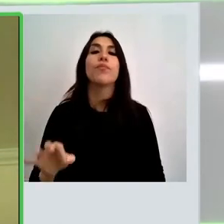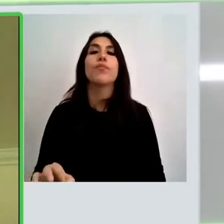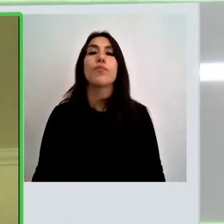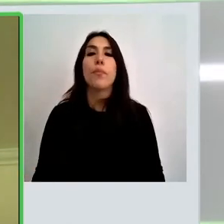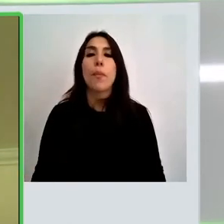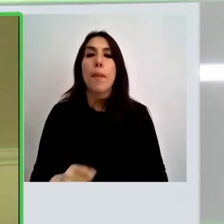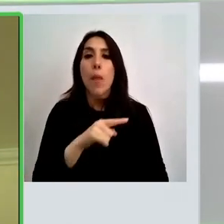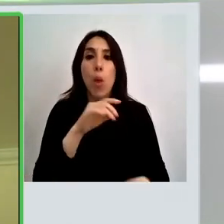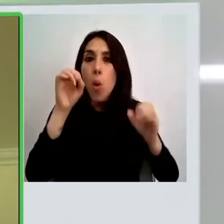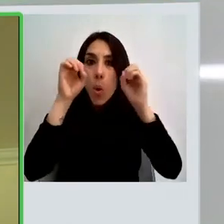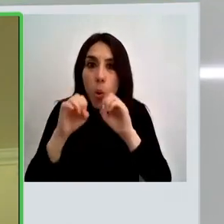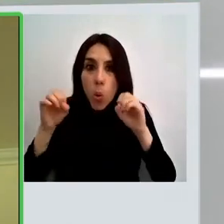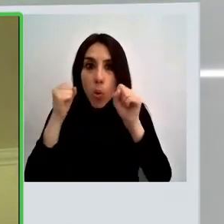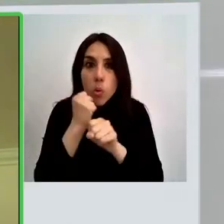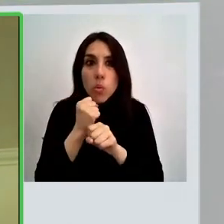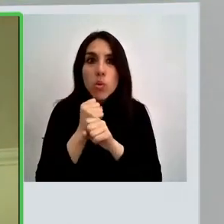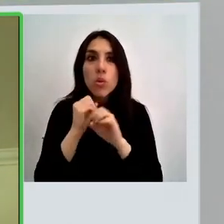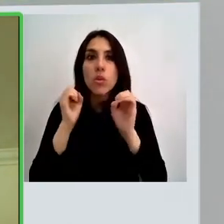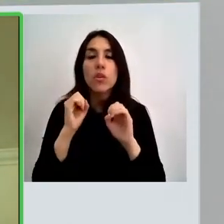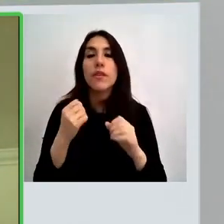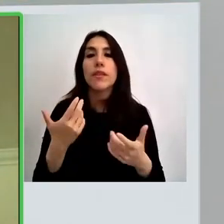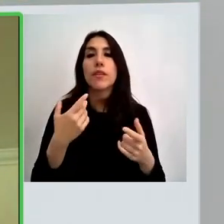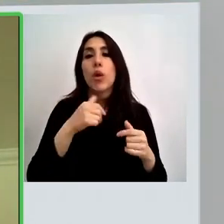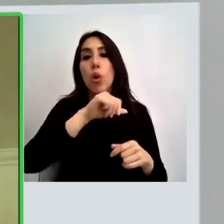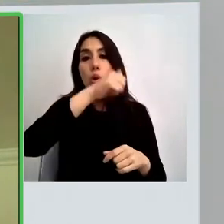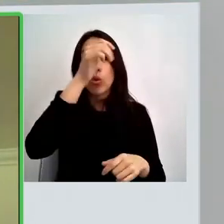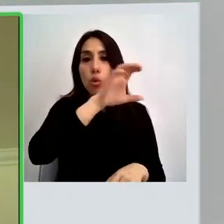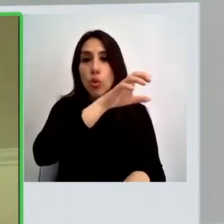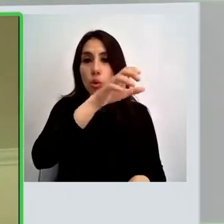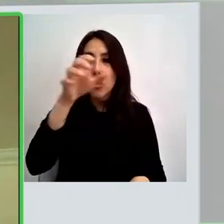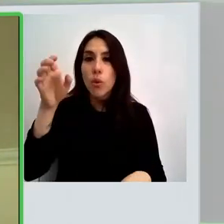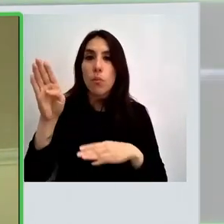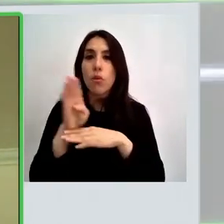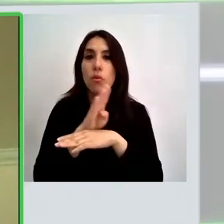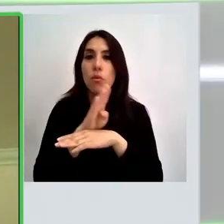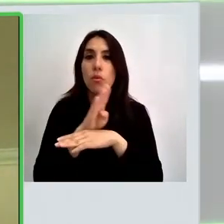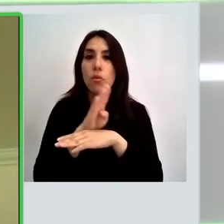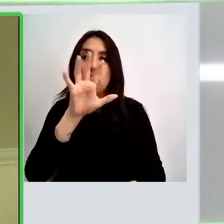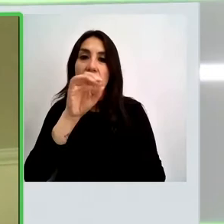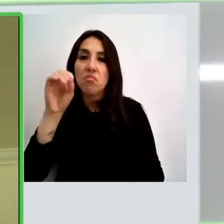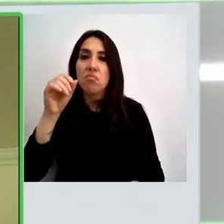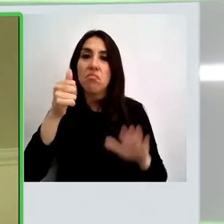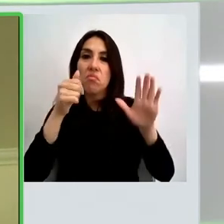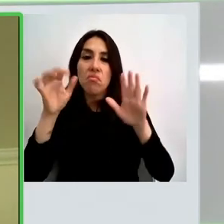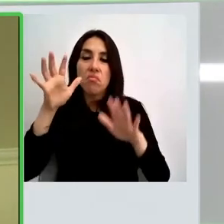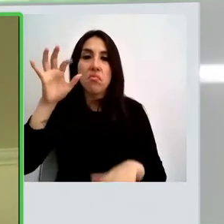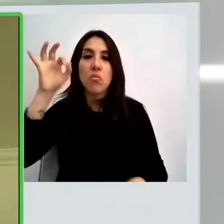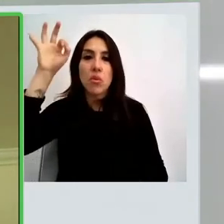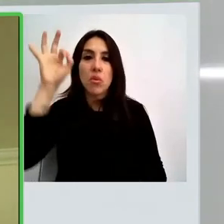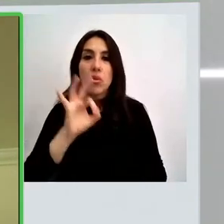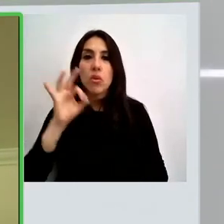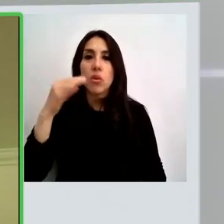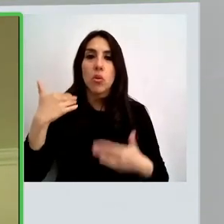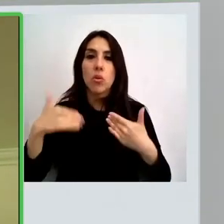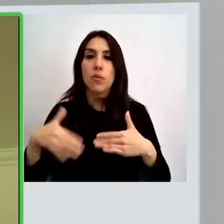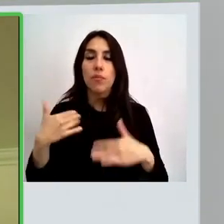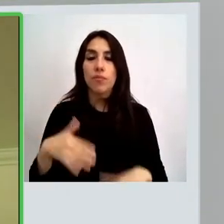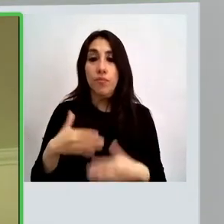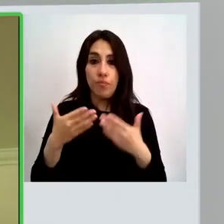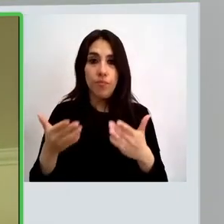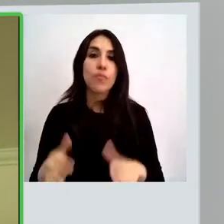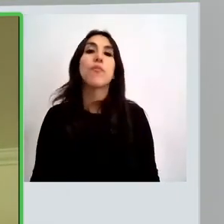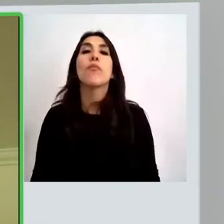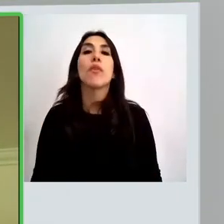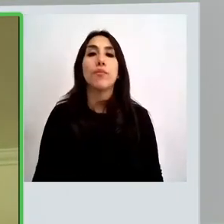países industrializados entre 50 y 60 por ciento esto es estas son cifras antes de la pandemia sabemos que